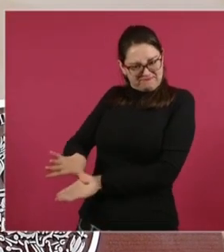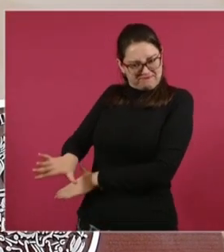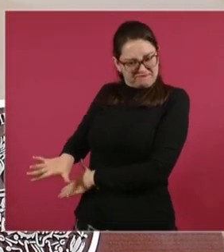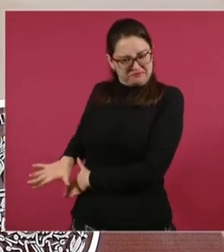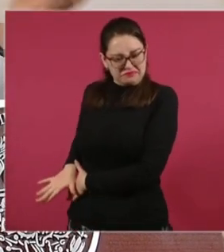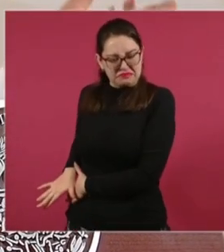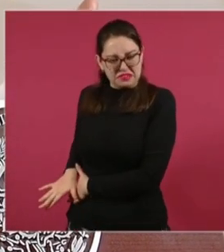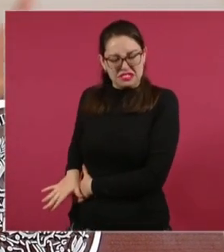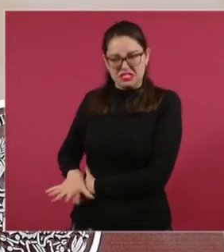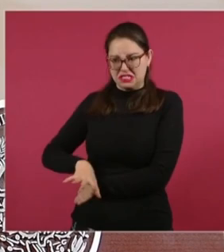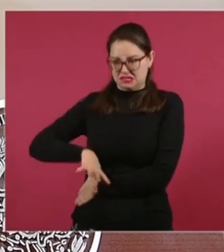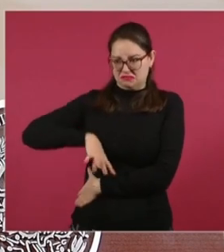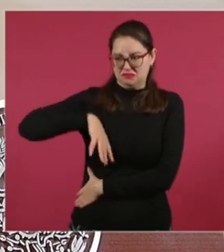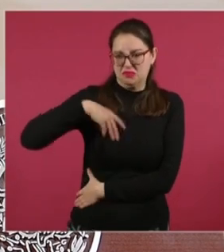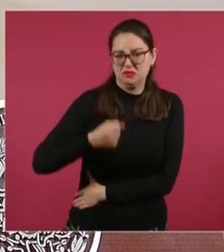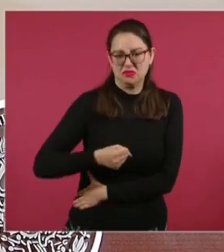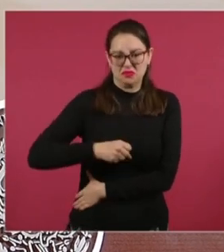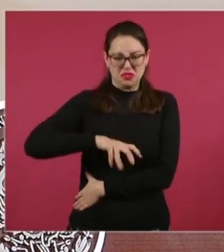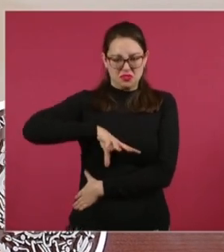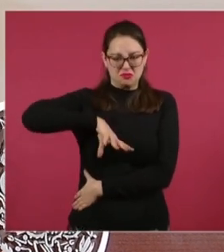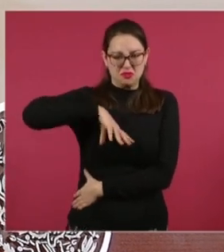Y de ahí el racismo.